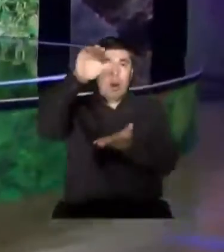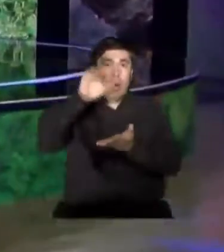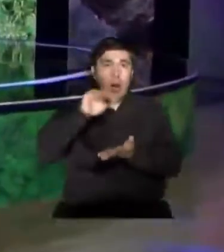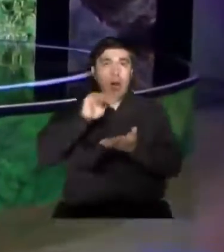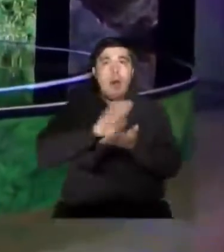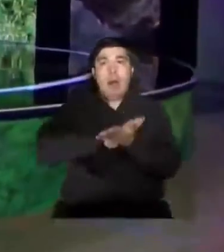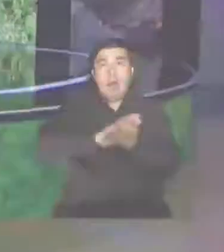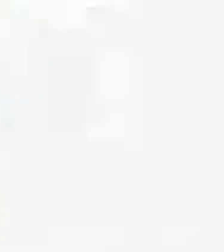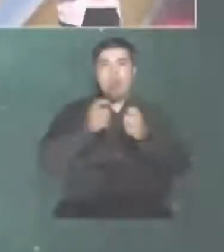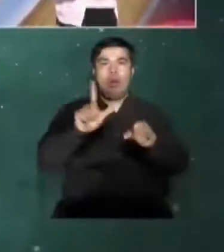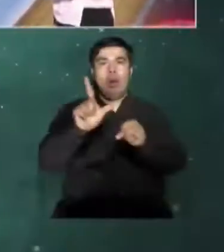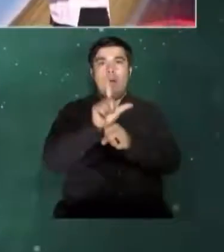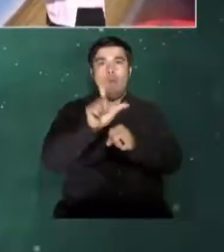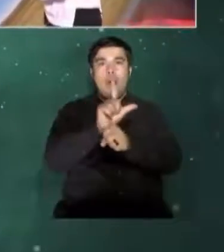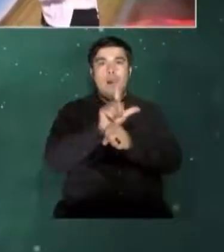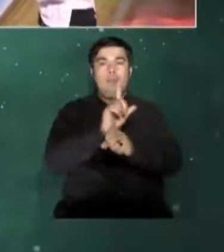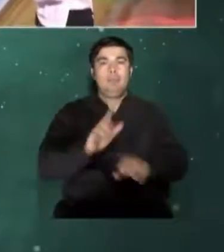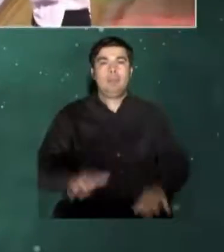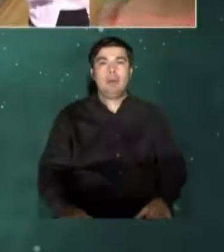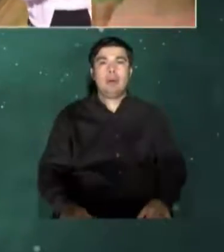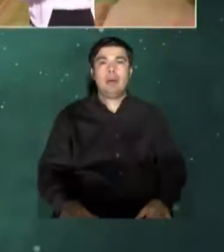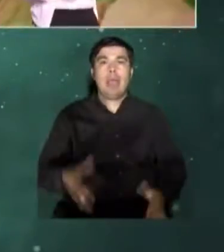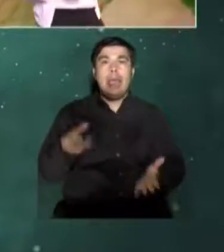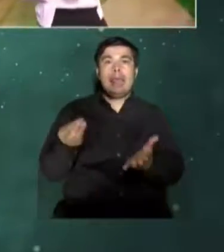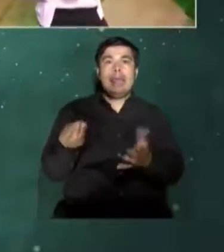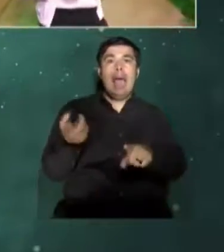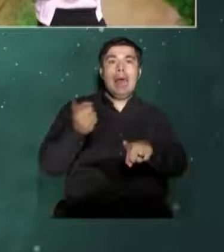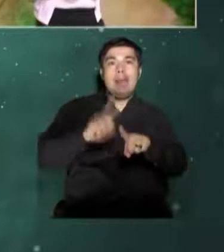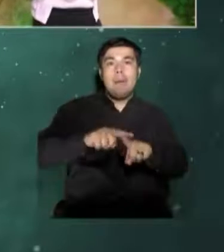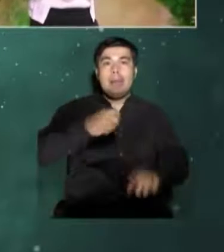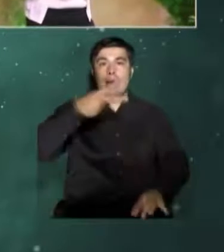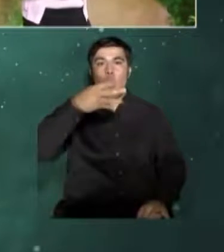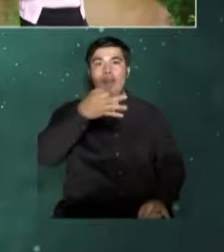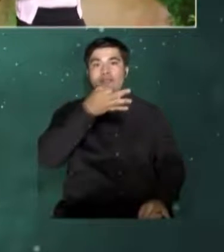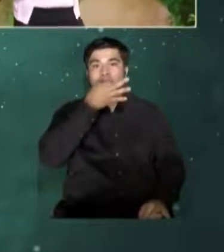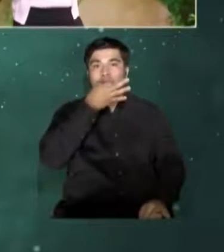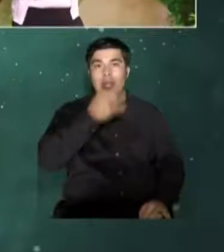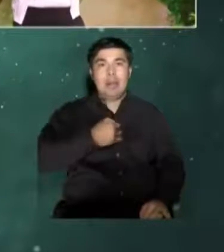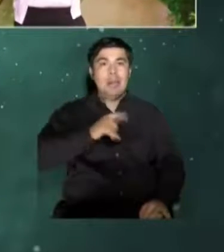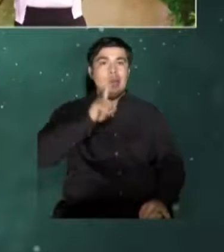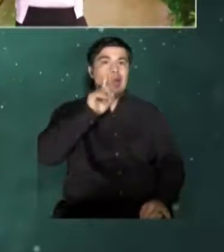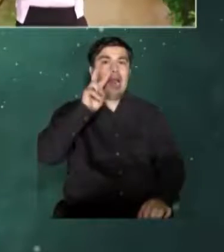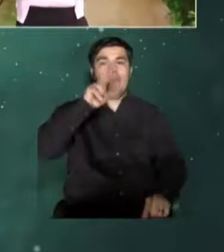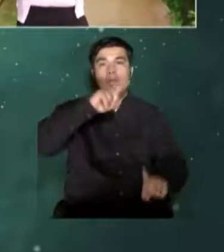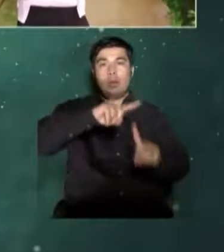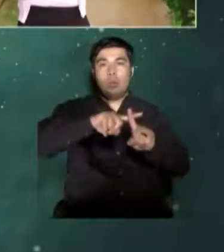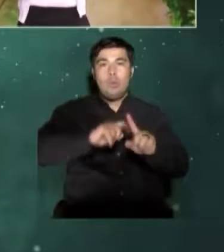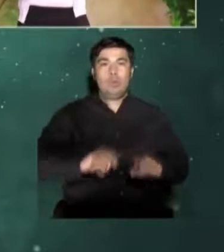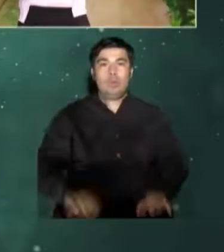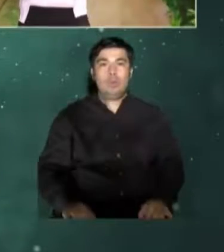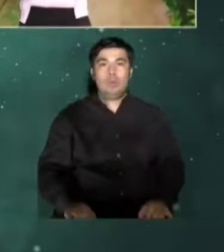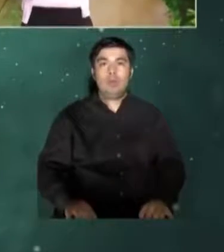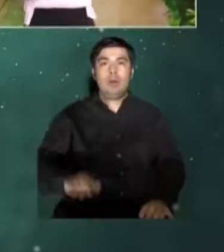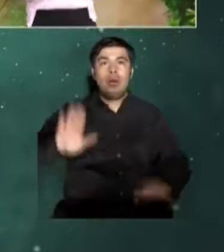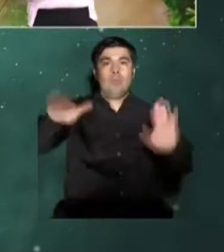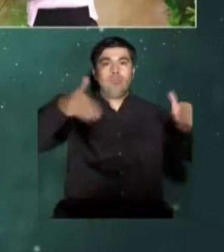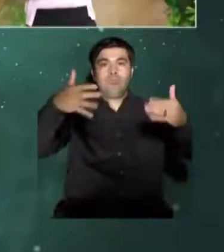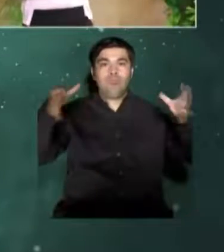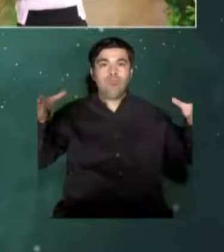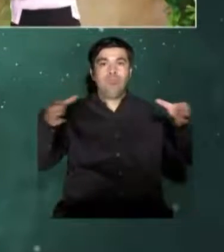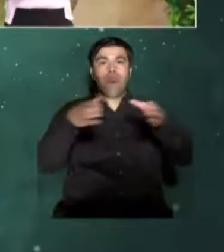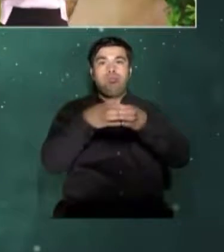comentó con nosotros el hidrógeno verde tiene la virtud de cohesionar y convocar a distinto a diferentes